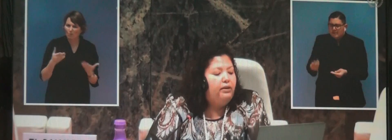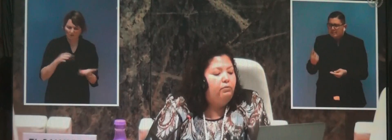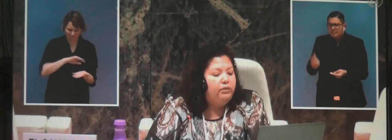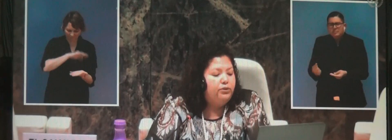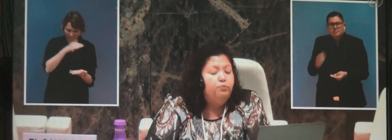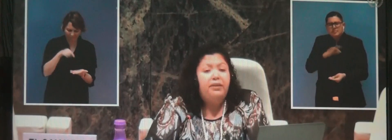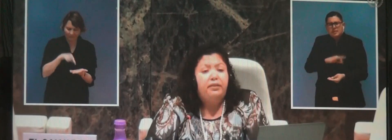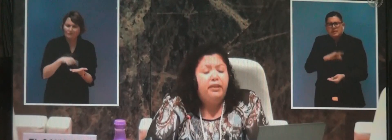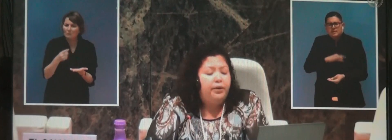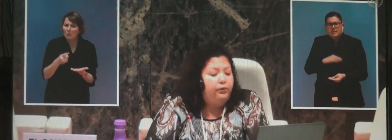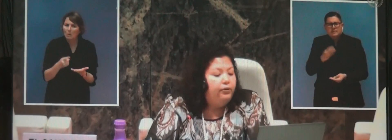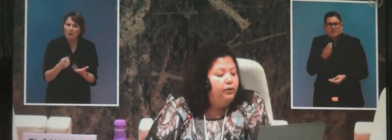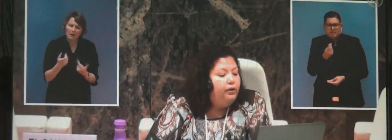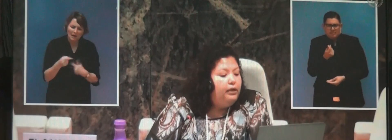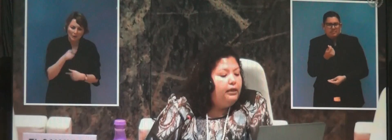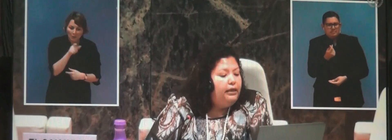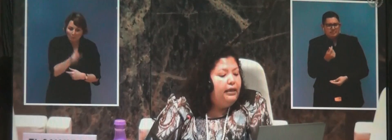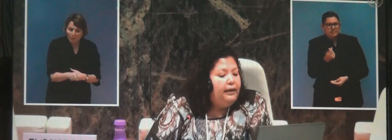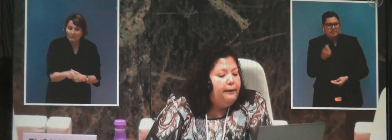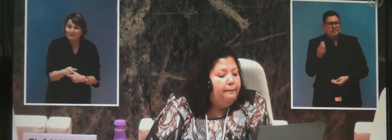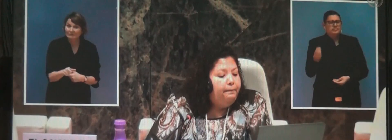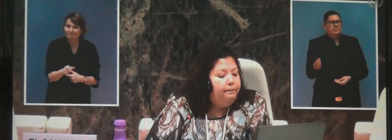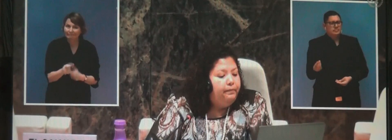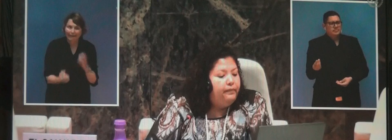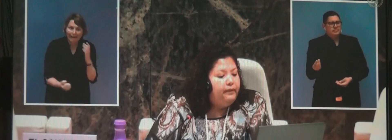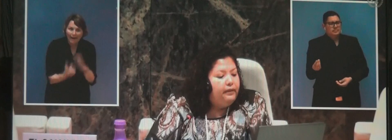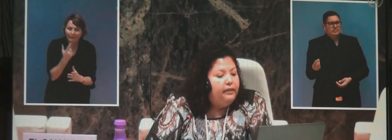de una suma de dinero